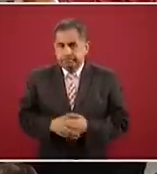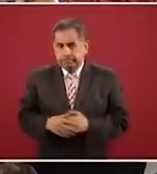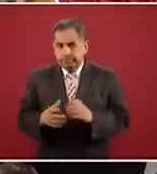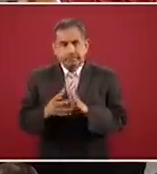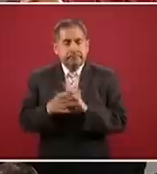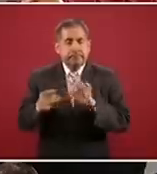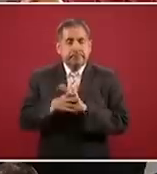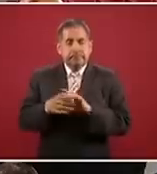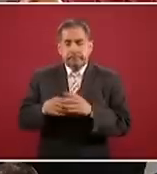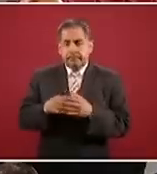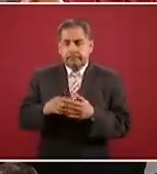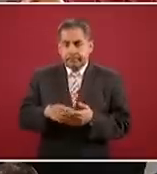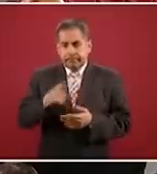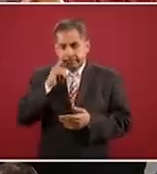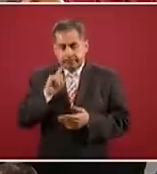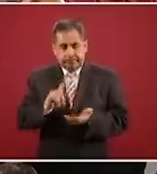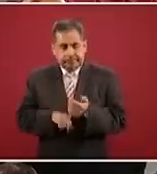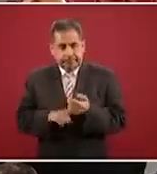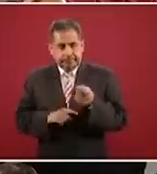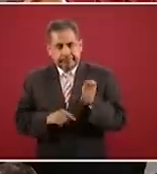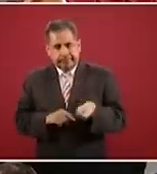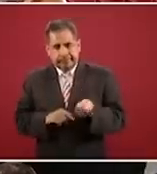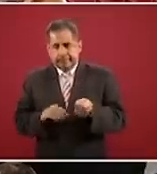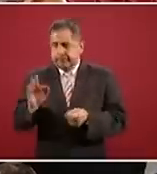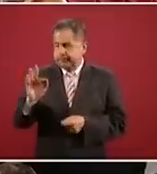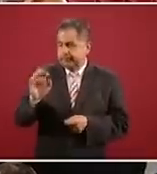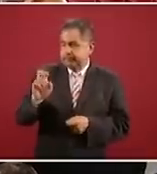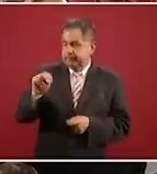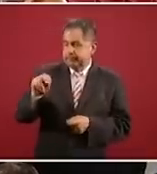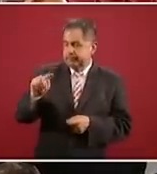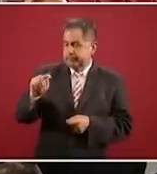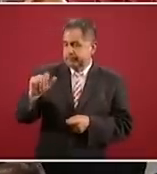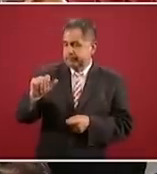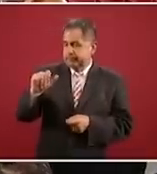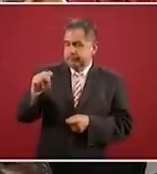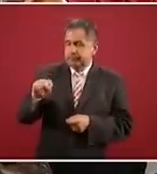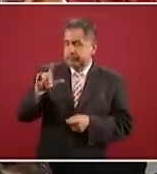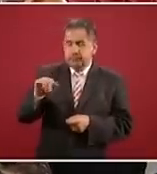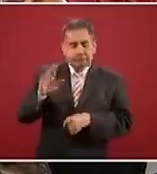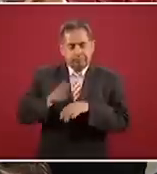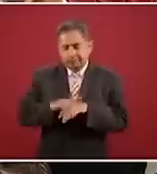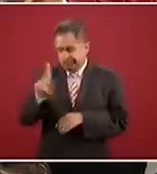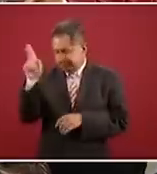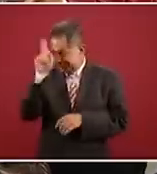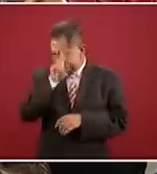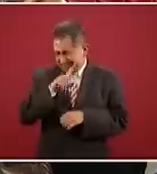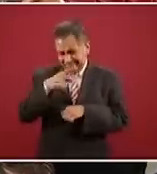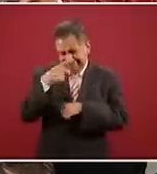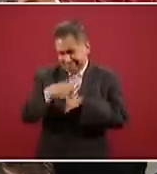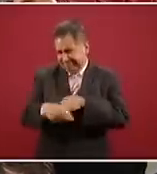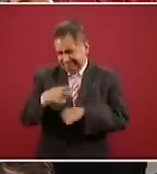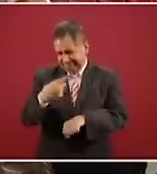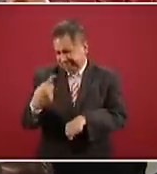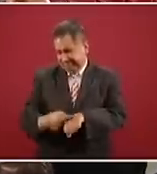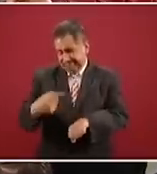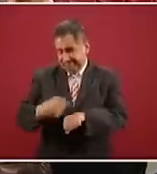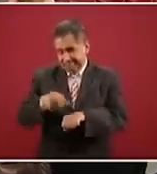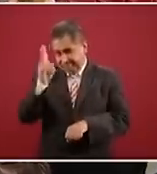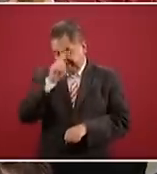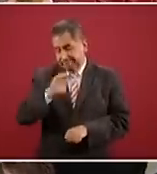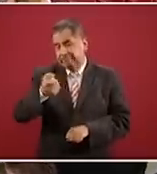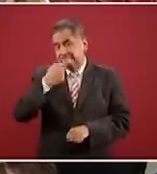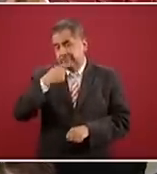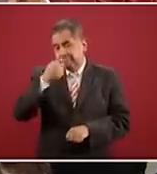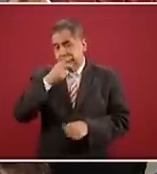considera una dosis en el fentanilo, que es la droga que más daño causa a la sociedad.